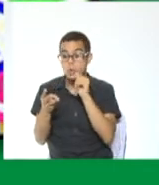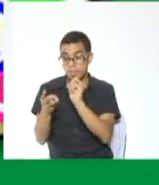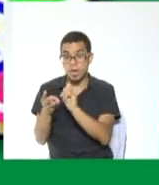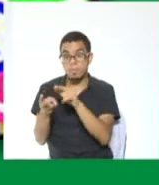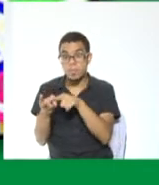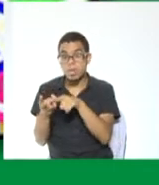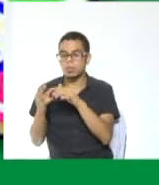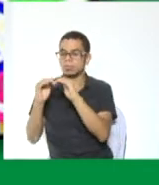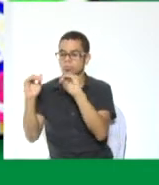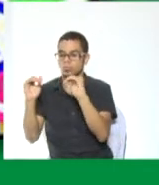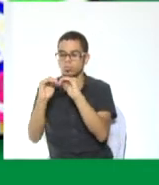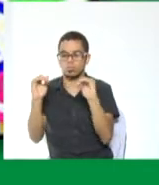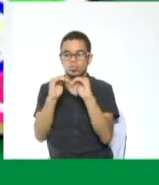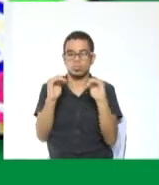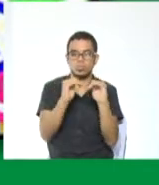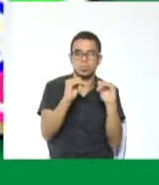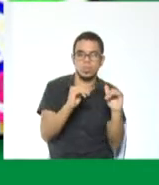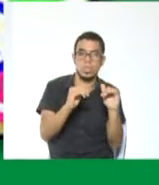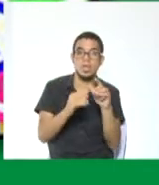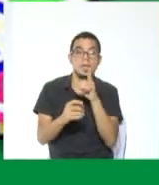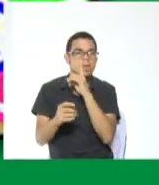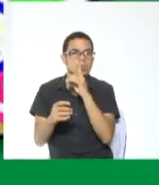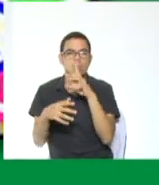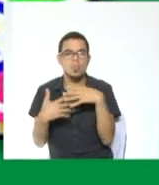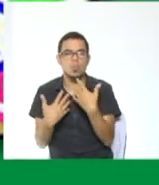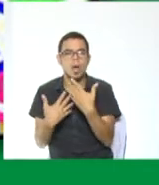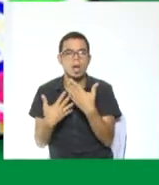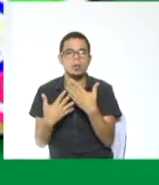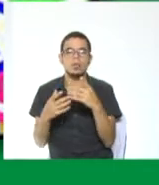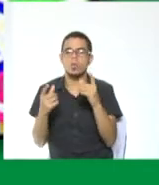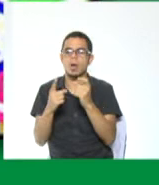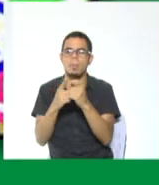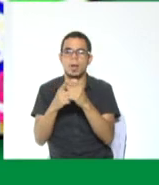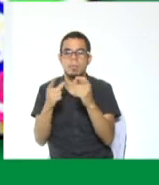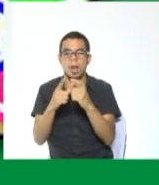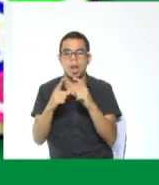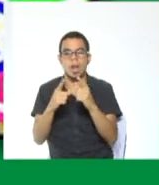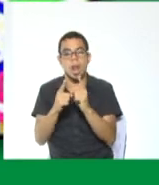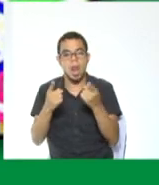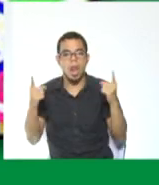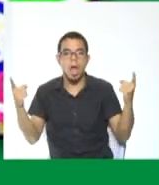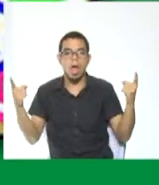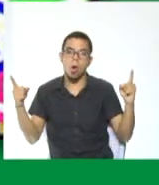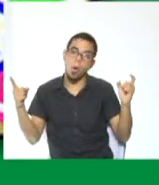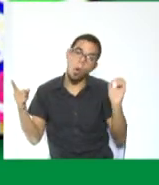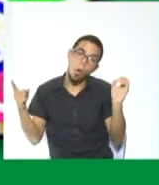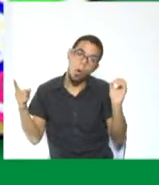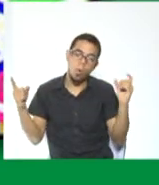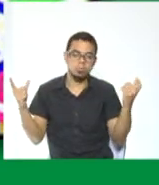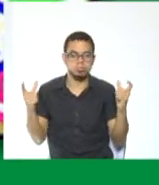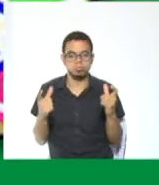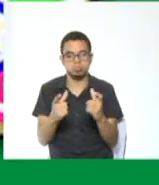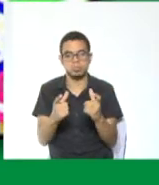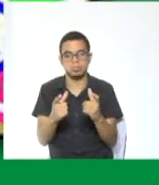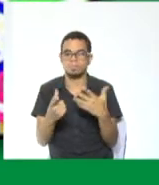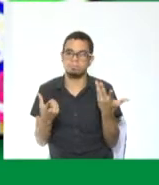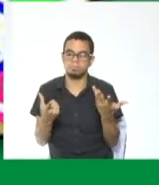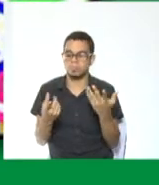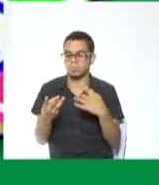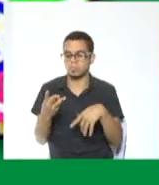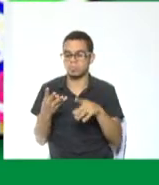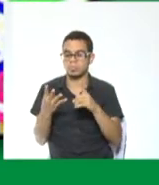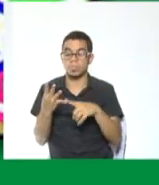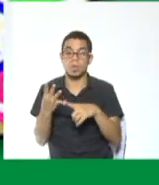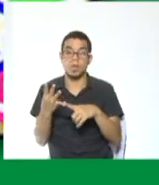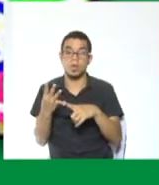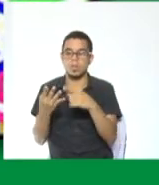en sílabas sus nombres y escribe si es una palabra larga o corta. Realiza